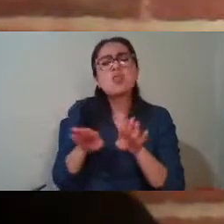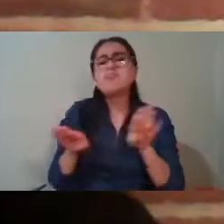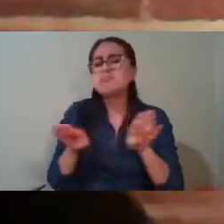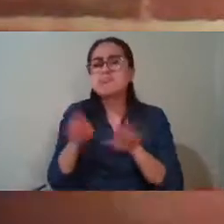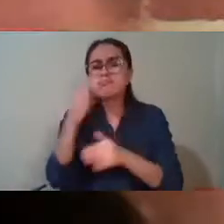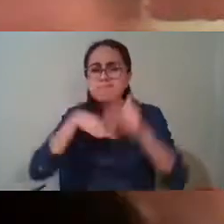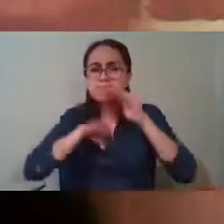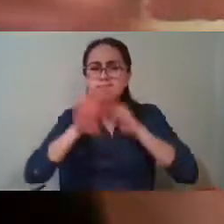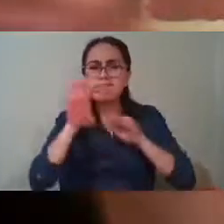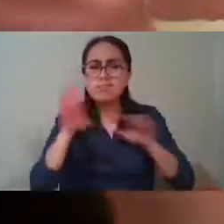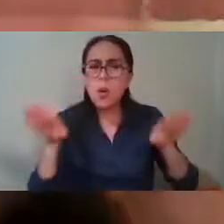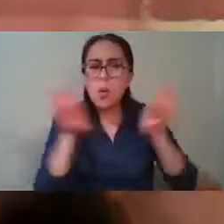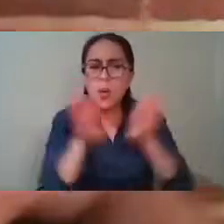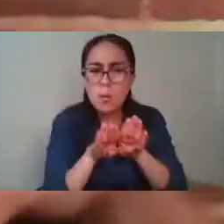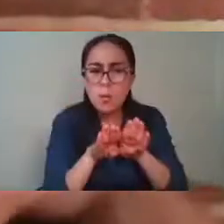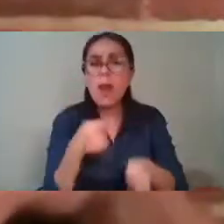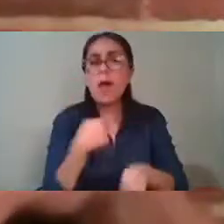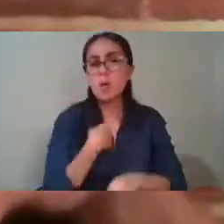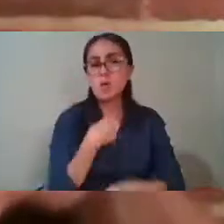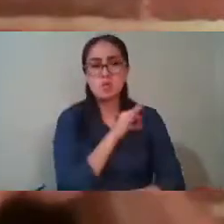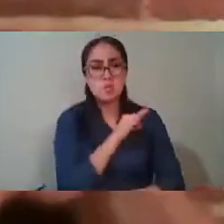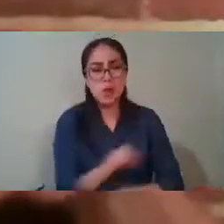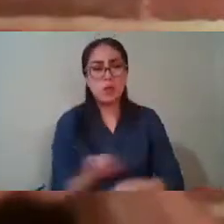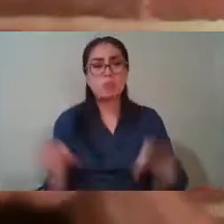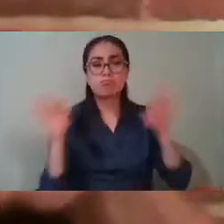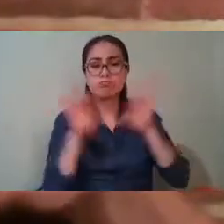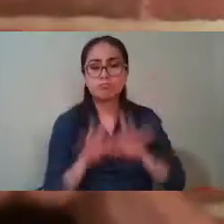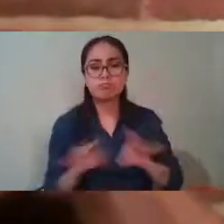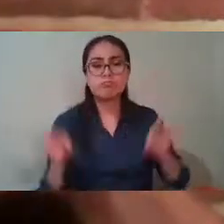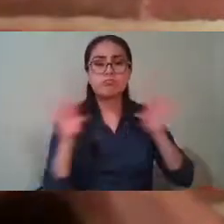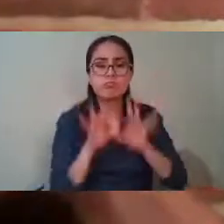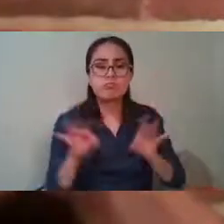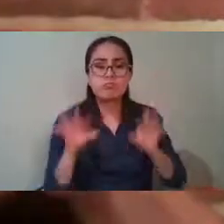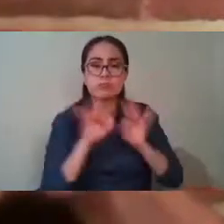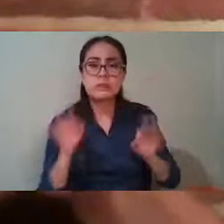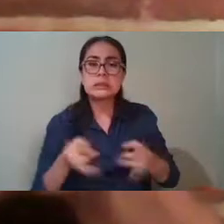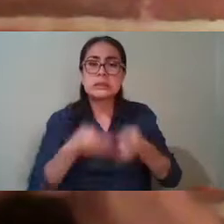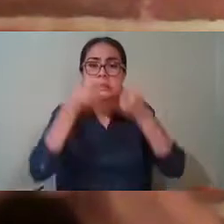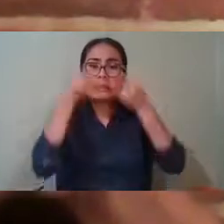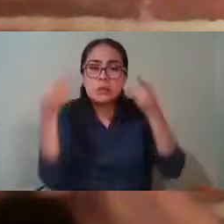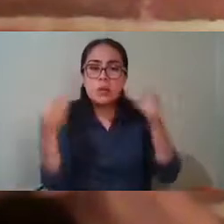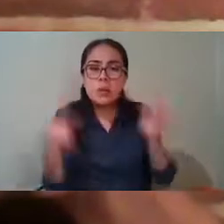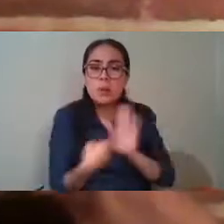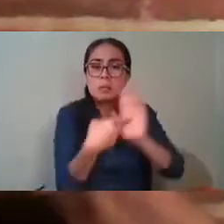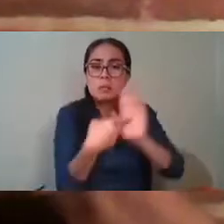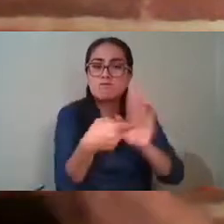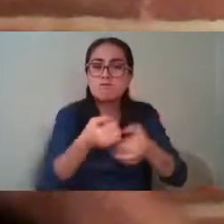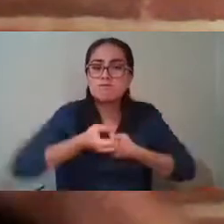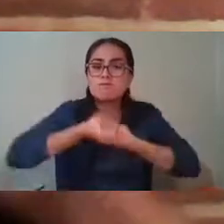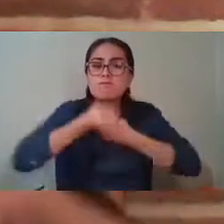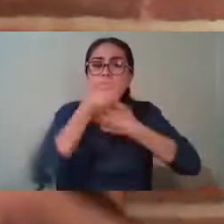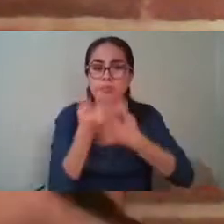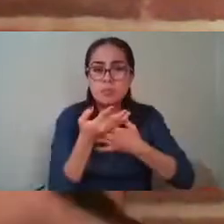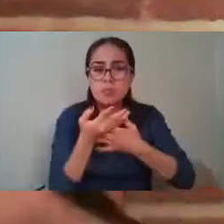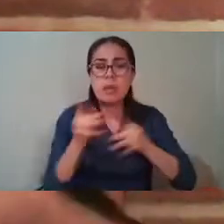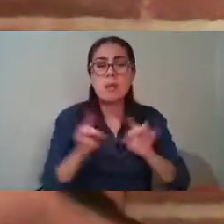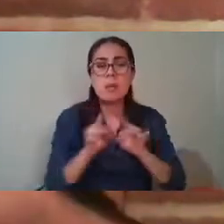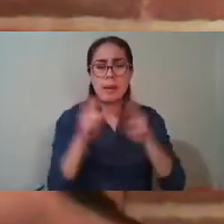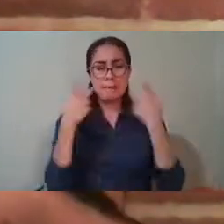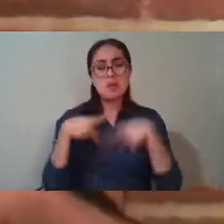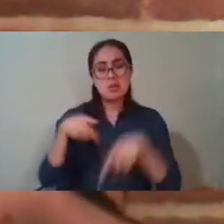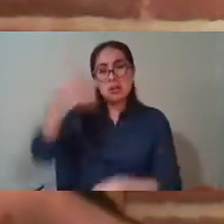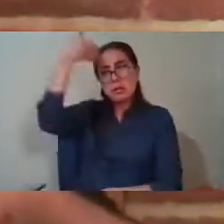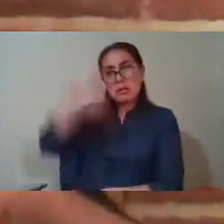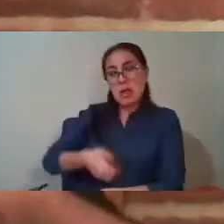la posibilidad de expresarme a través de relatos. Alguna gente que me conoce dice, a Cartoon le gusta mucho